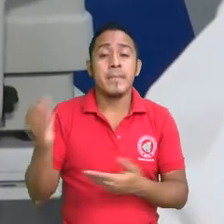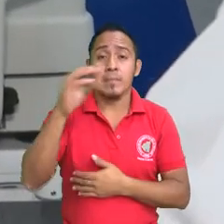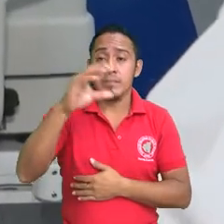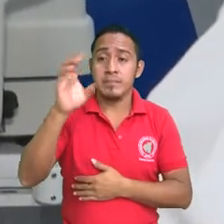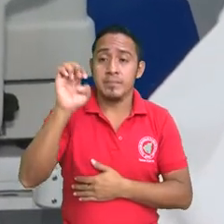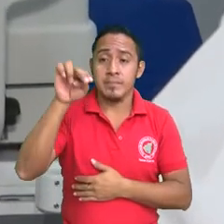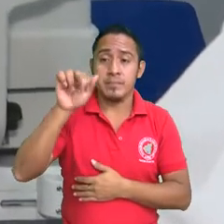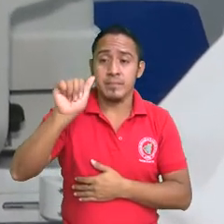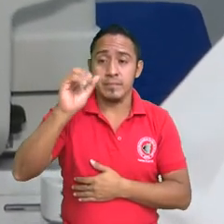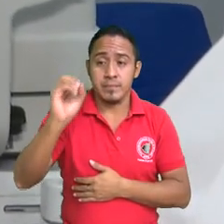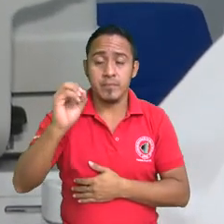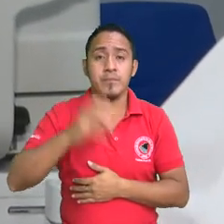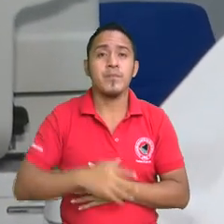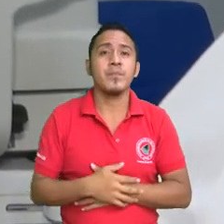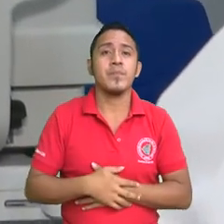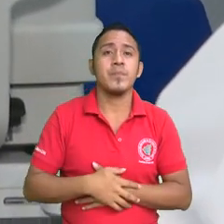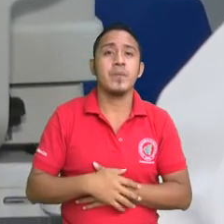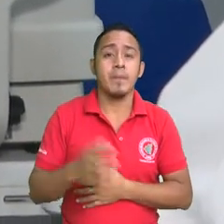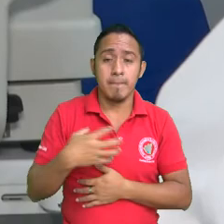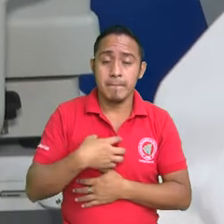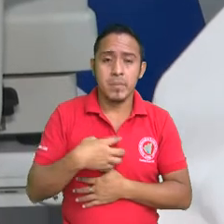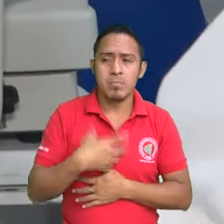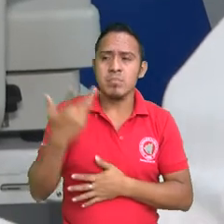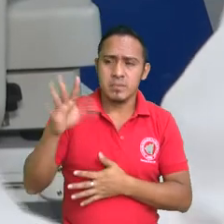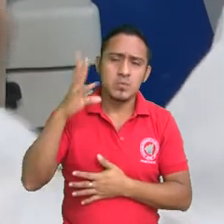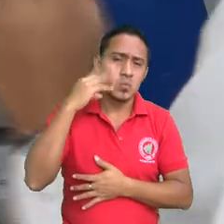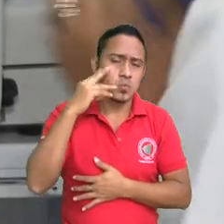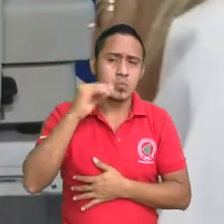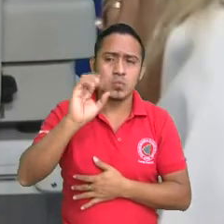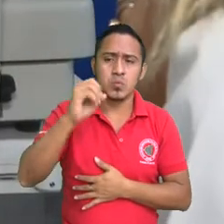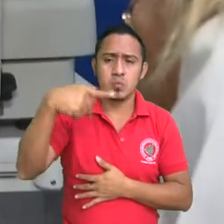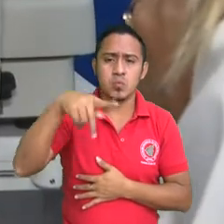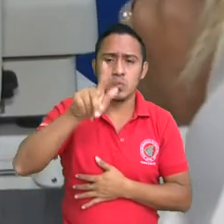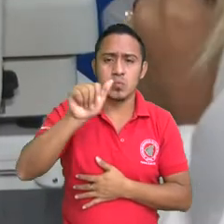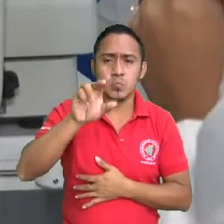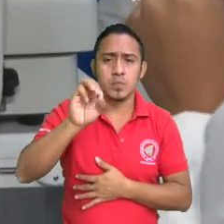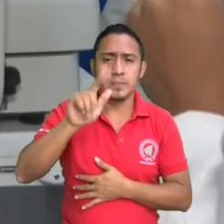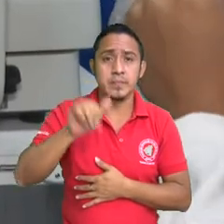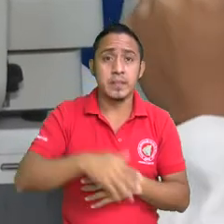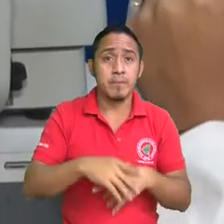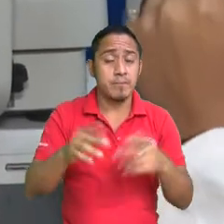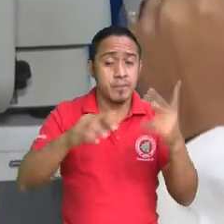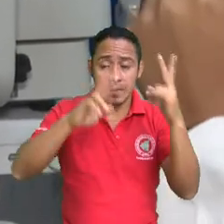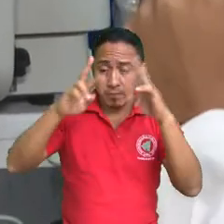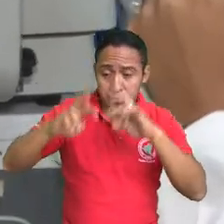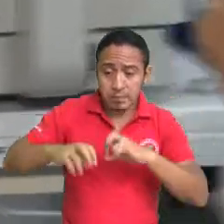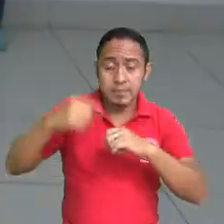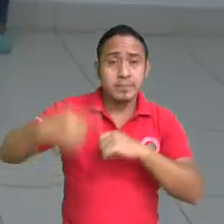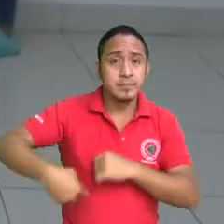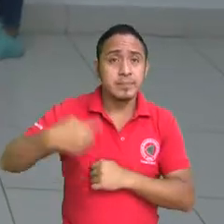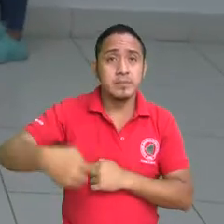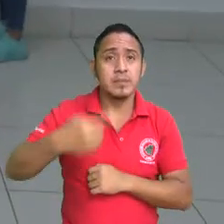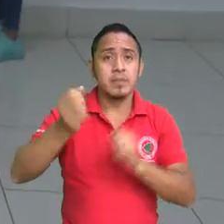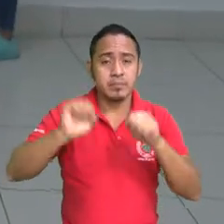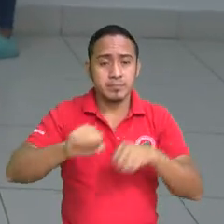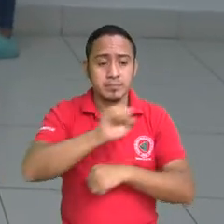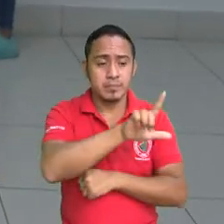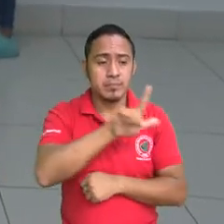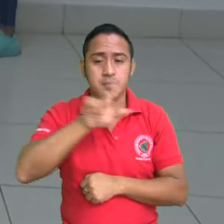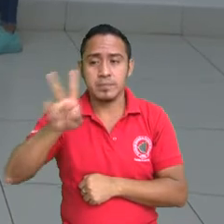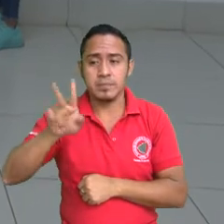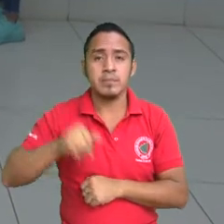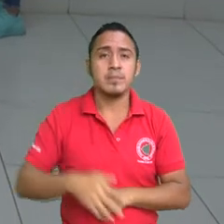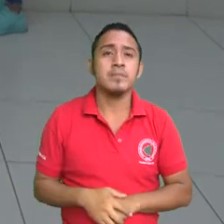de Oftalmología, nosotros tenemos a nuestros optómetras capacitados que hacen las medidas de lentes todos los días. Ustedes pueden acudir de lunes a